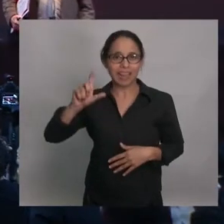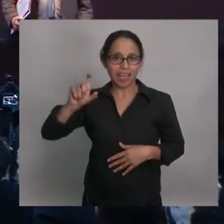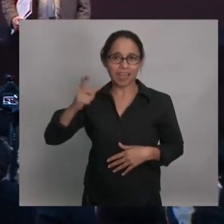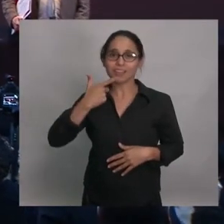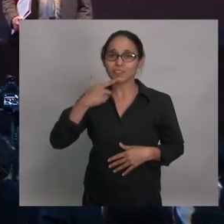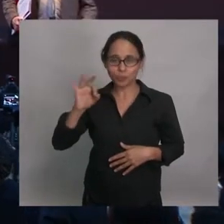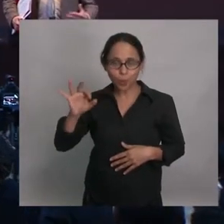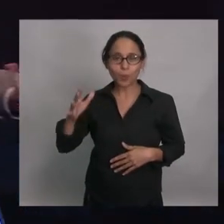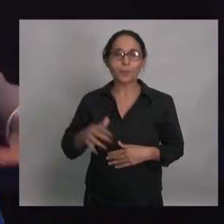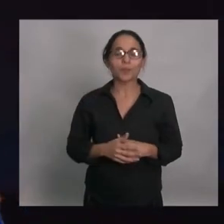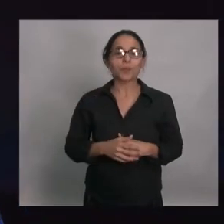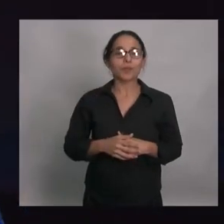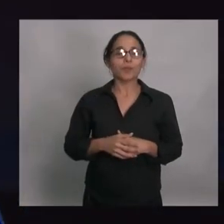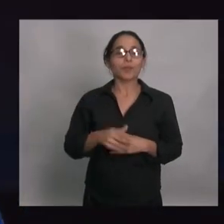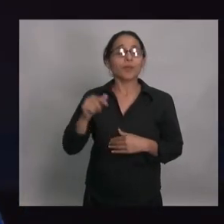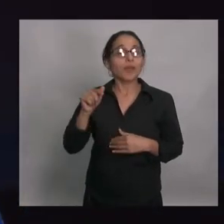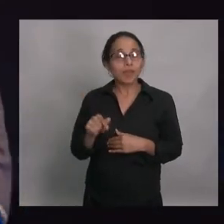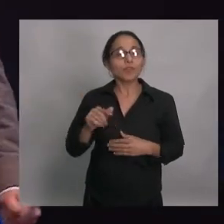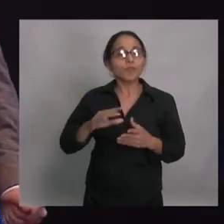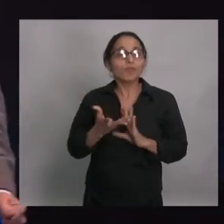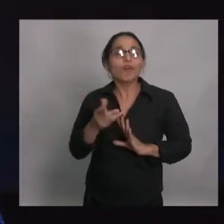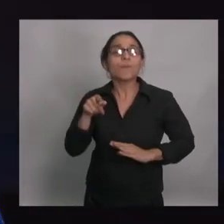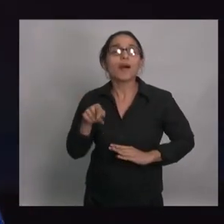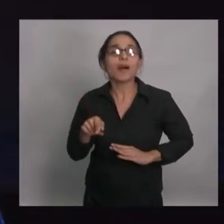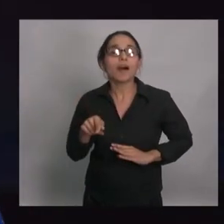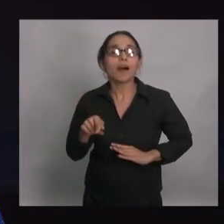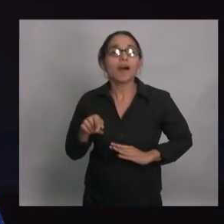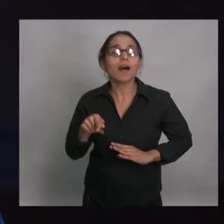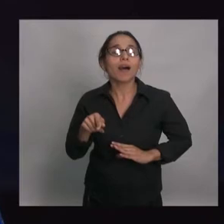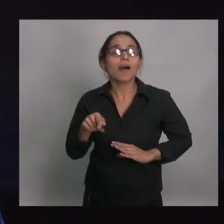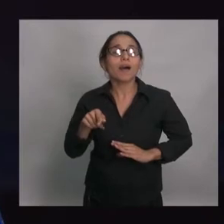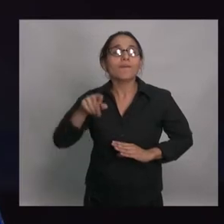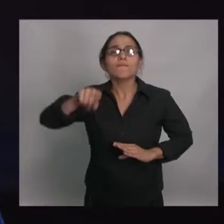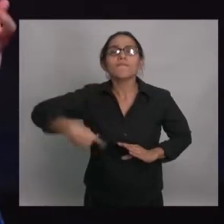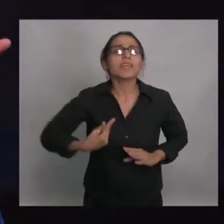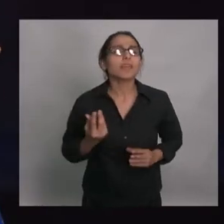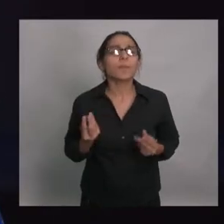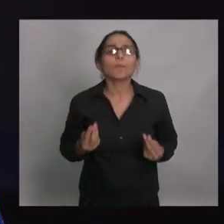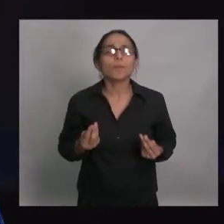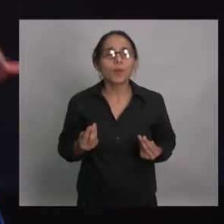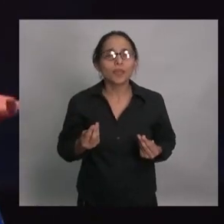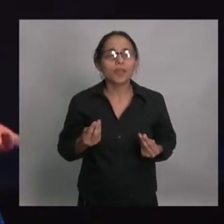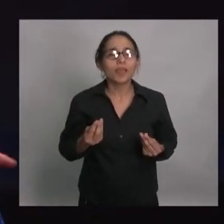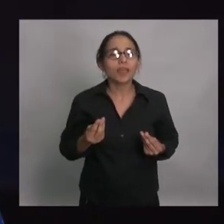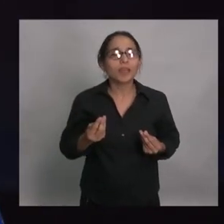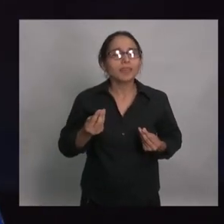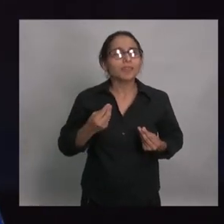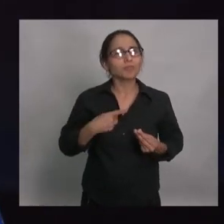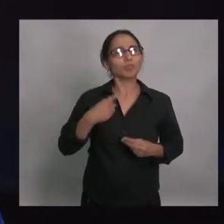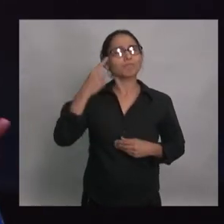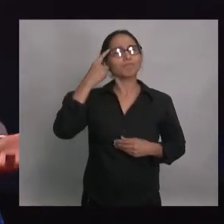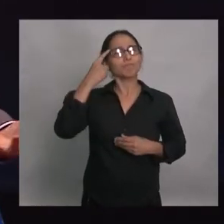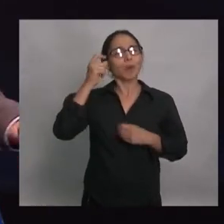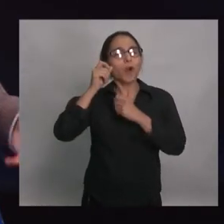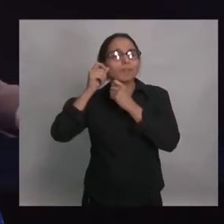es un efecto de una inspiración qué he tenido con la